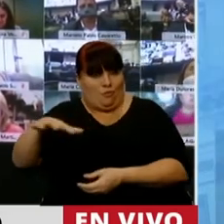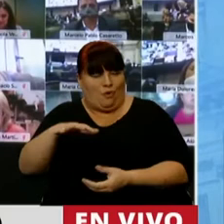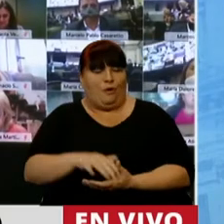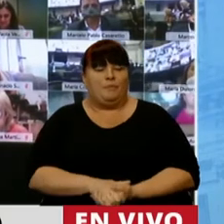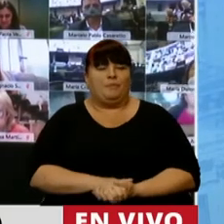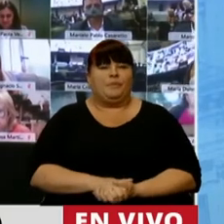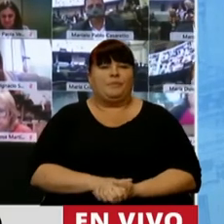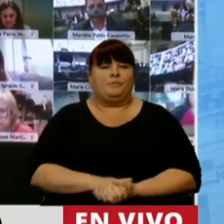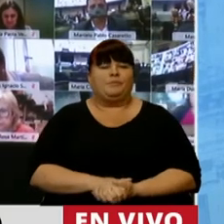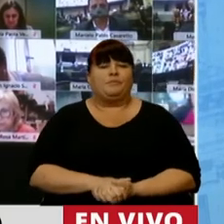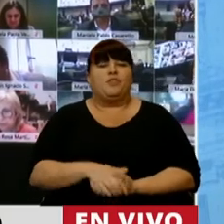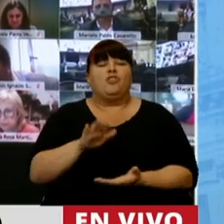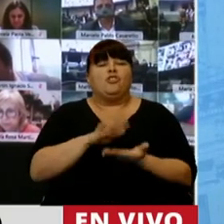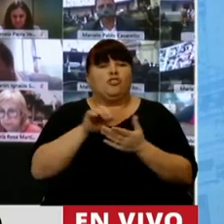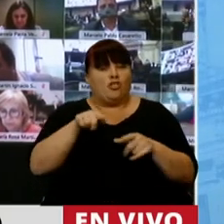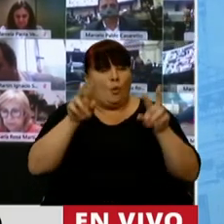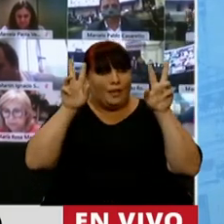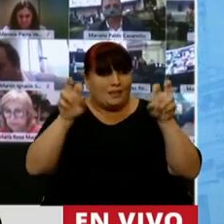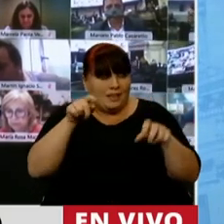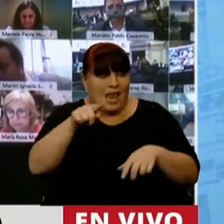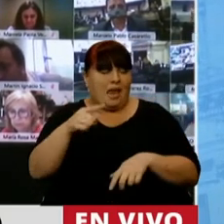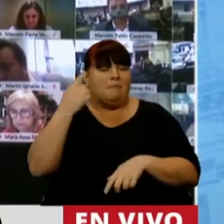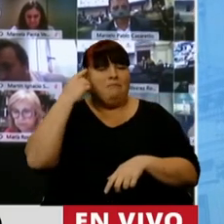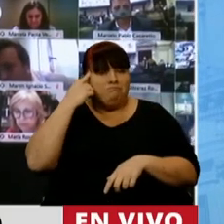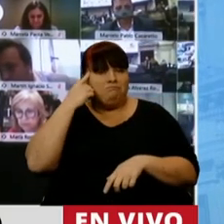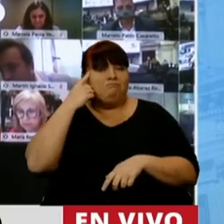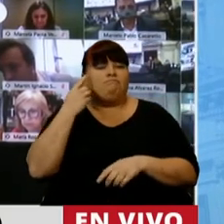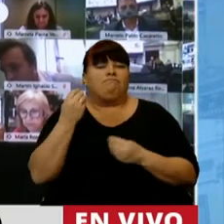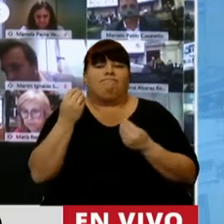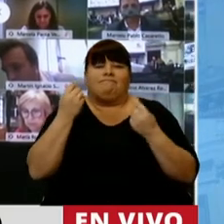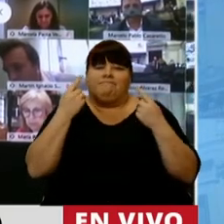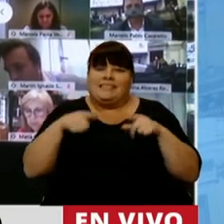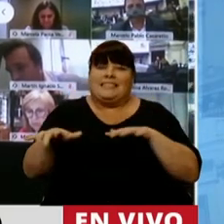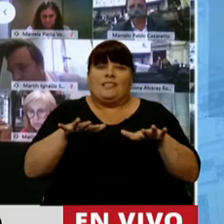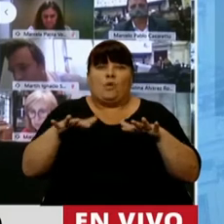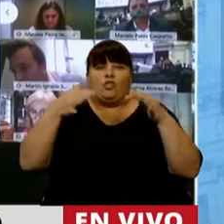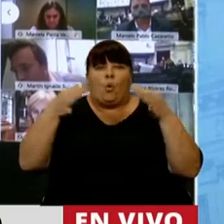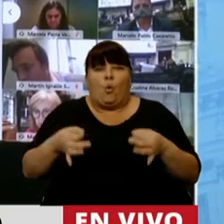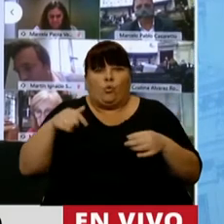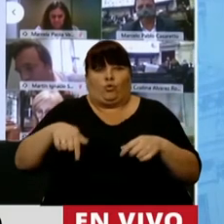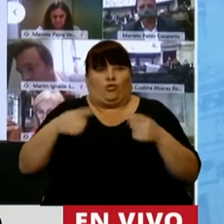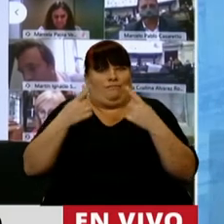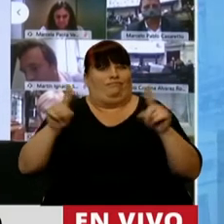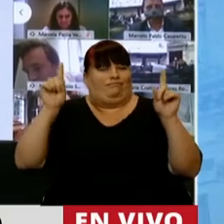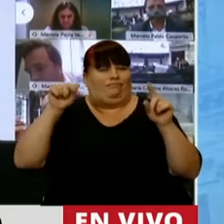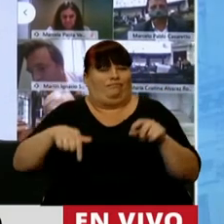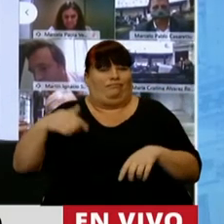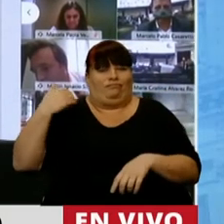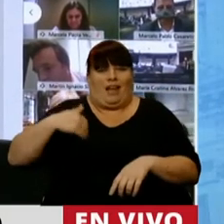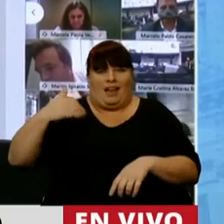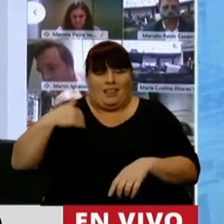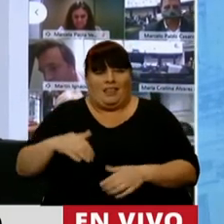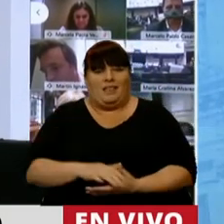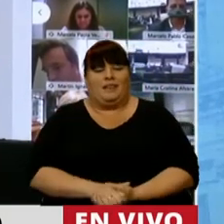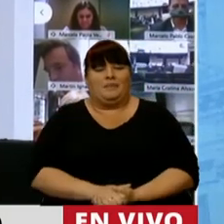Partiendo de este concepto y entendiendo la particular situación por la que atraviesa nuestra